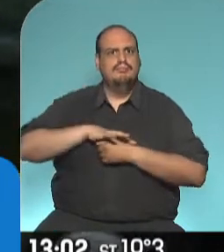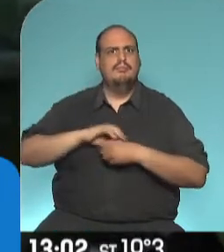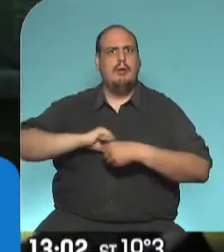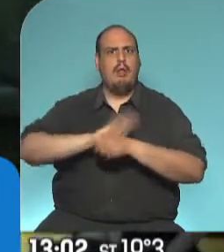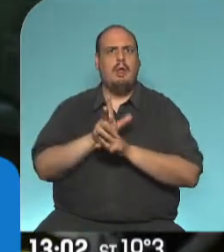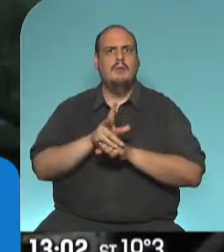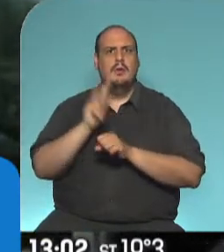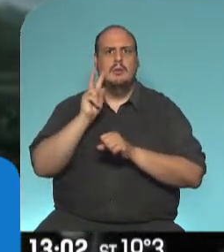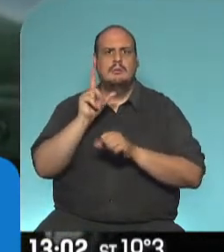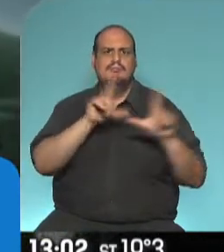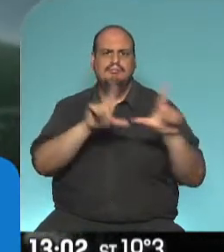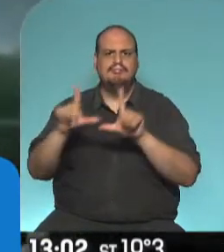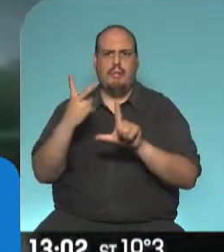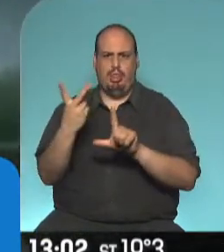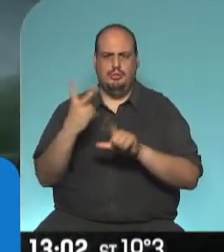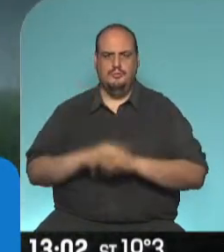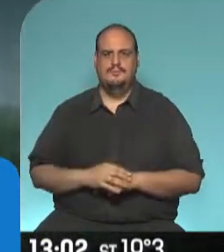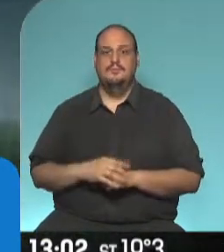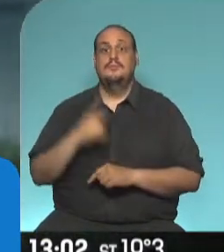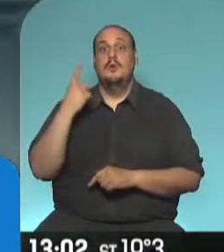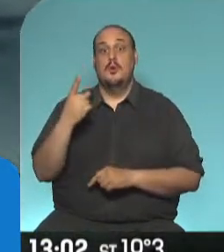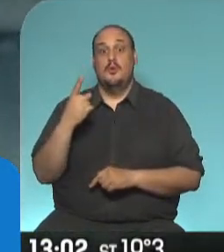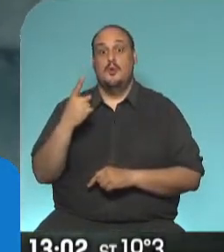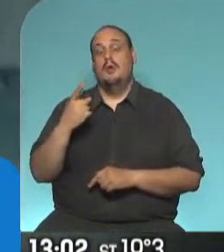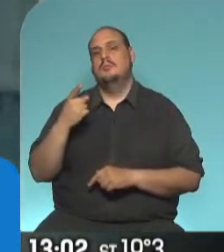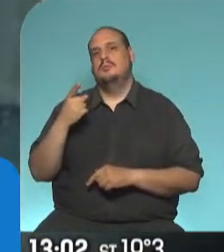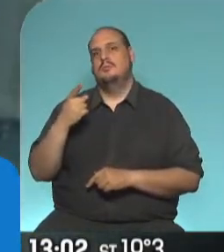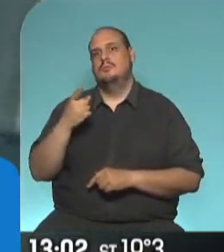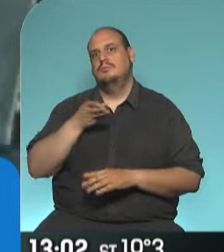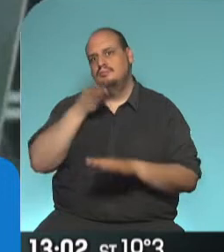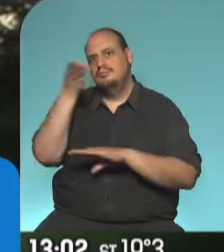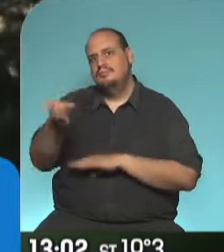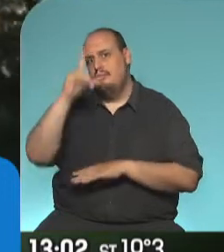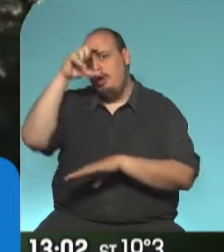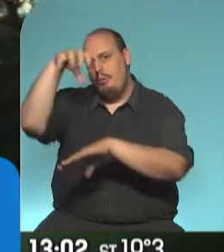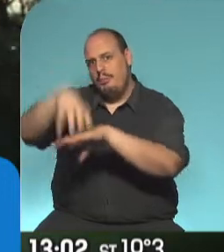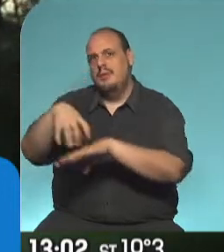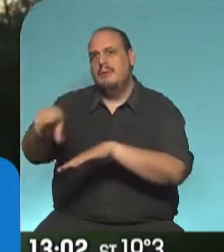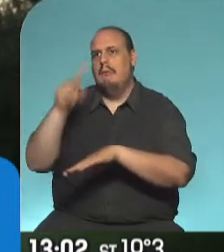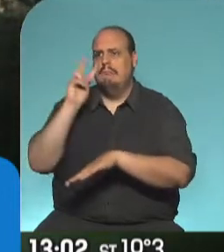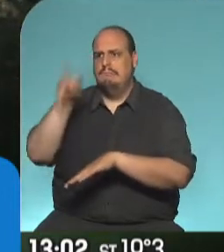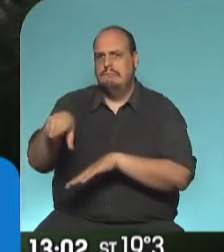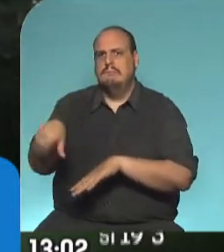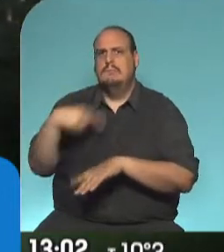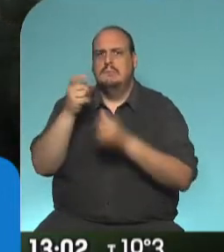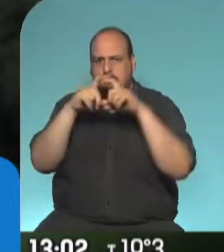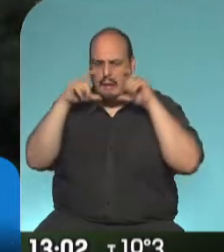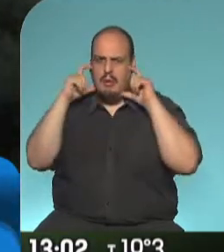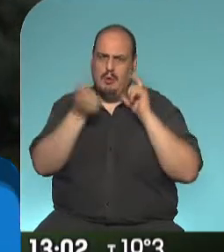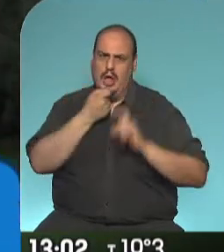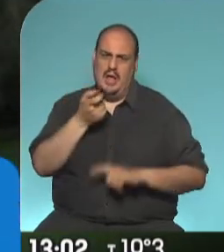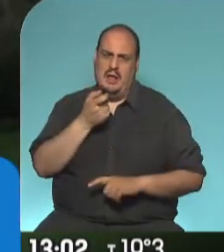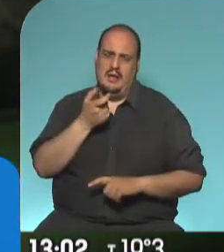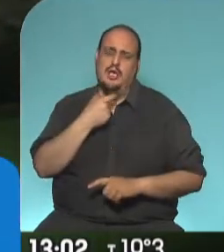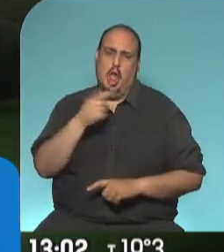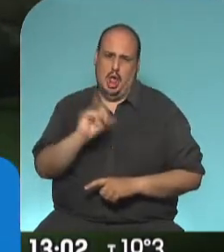2 imágenes. La salida de Trump rumbo al hospital Walter Reed, visiblemente afectado y luciendo de mala gana un tapabocas que siempre